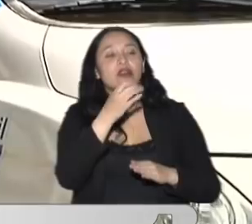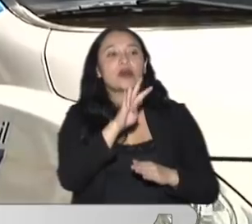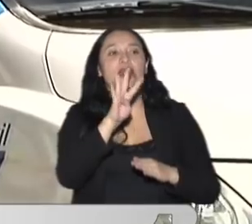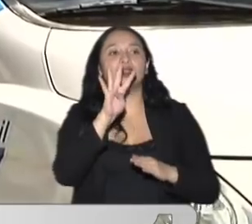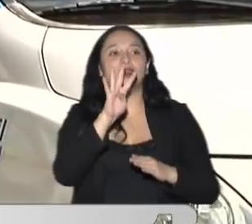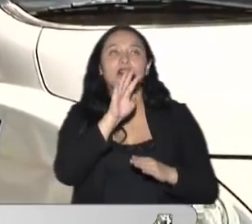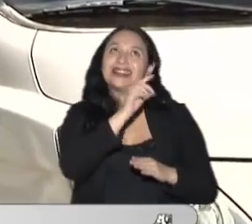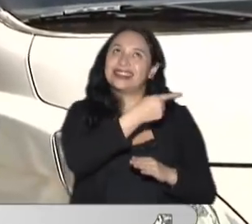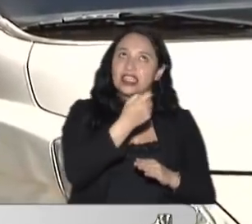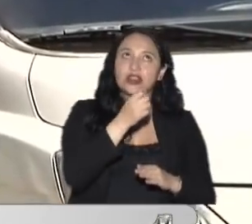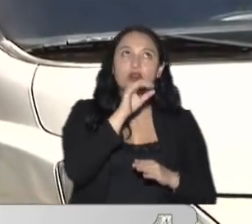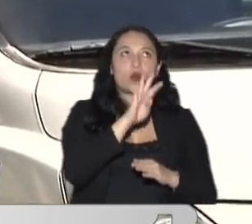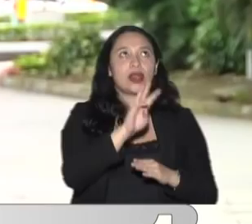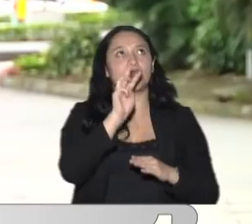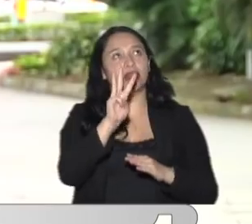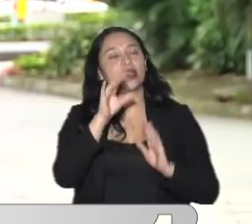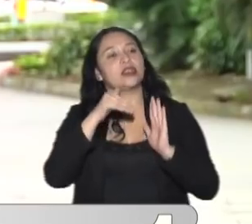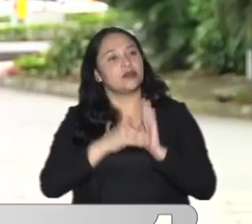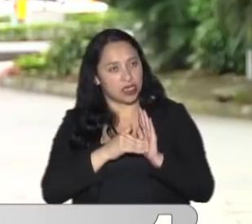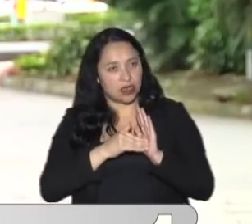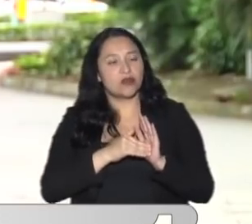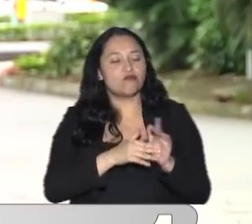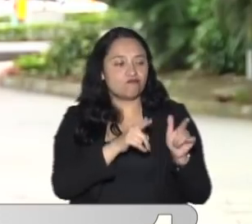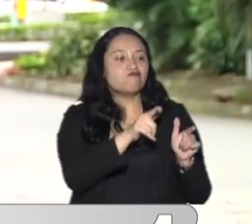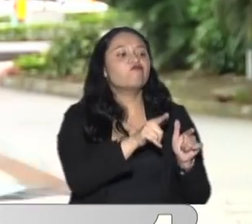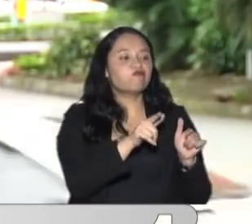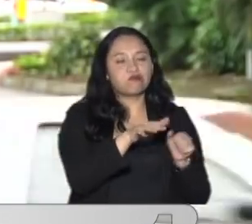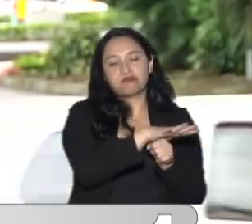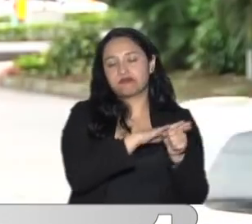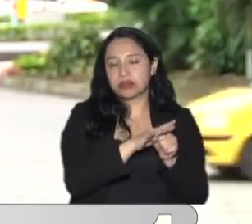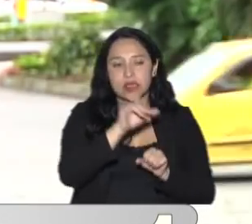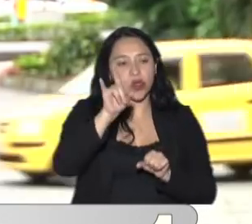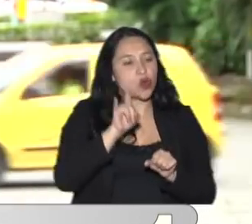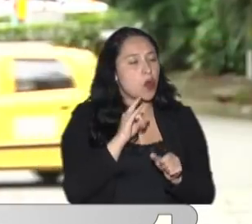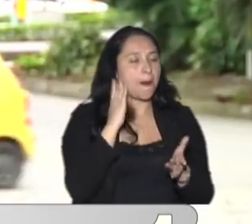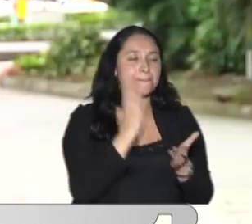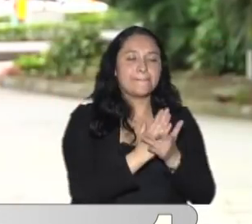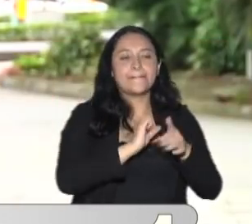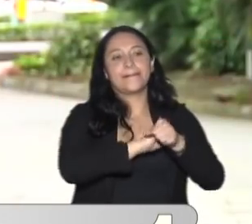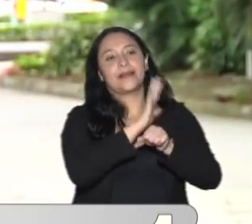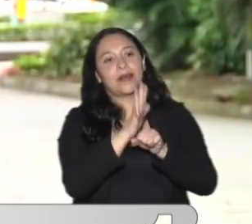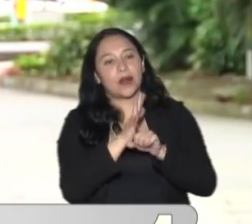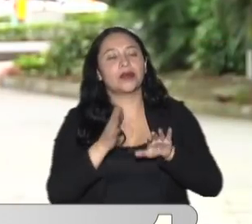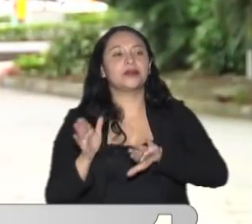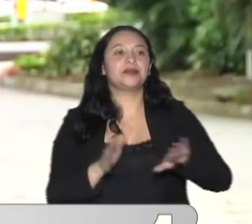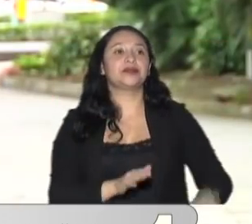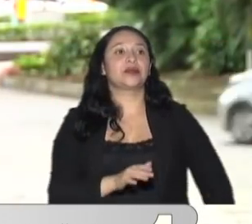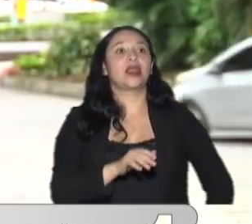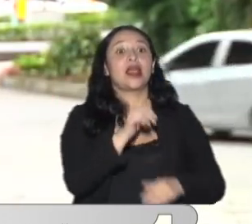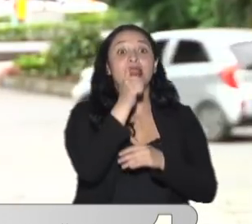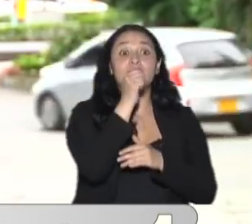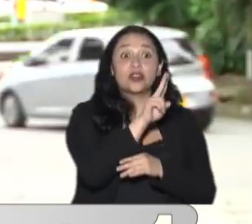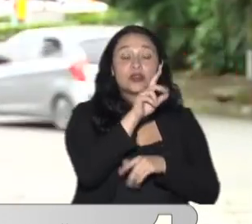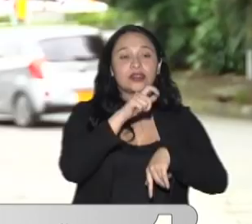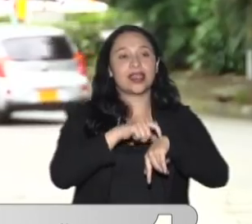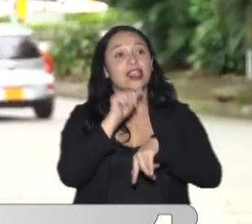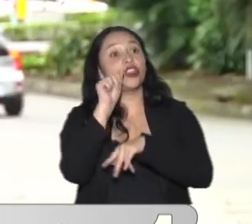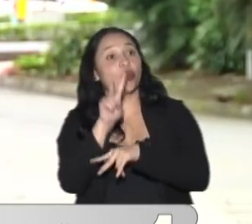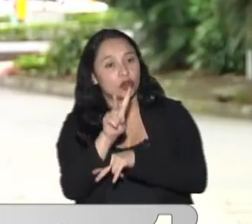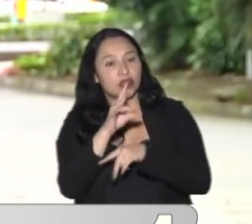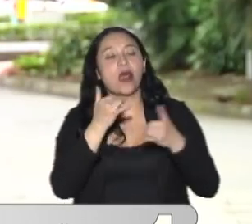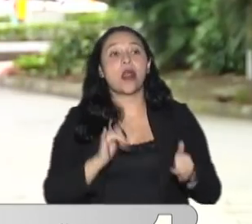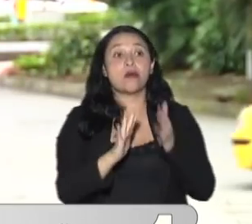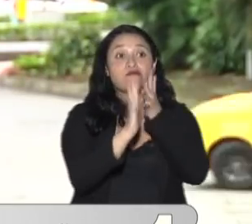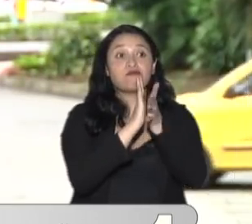143.531 casos acumulados de COVID. Y a las 12 y 12 en más noticias de Antioquia, en el municipio de Entre Ríos fueron